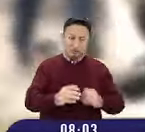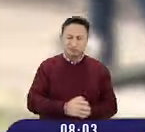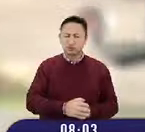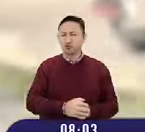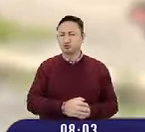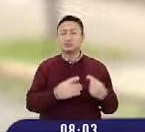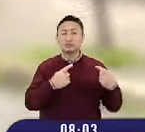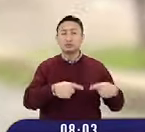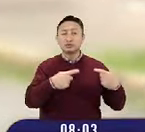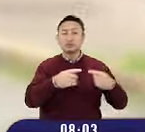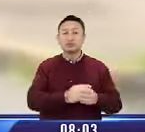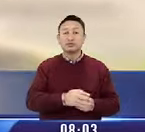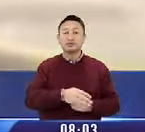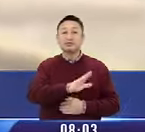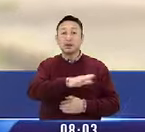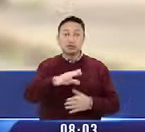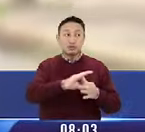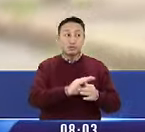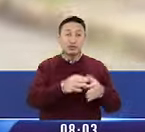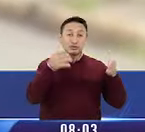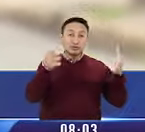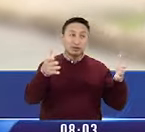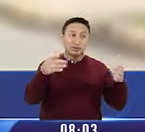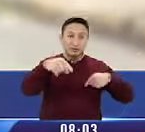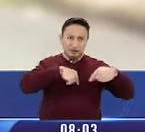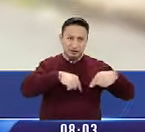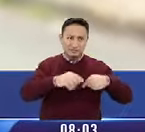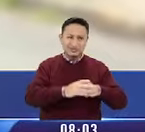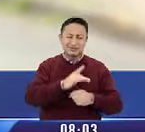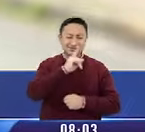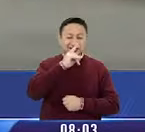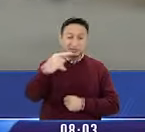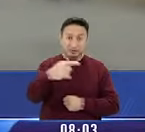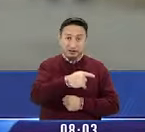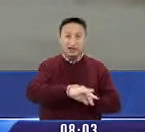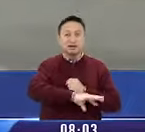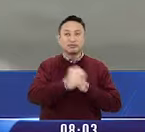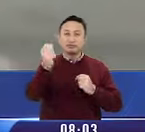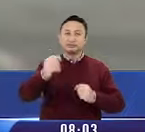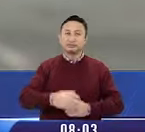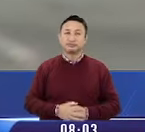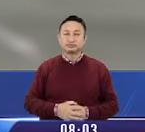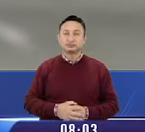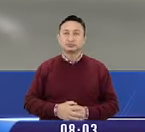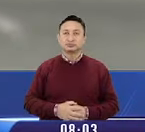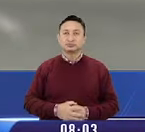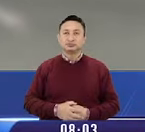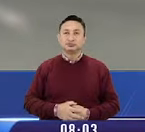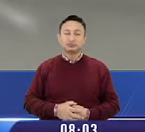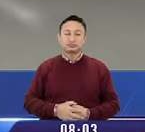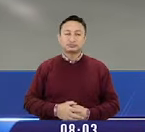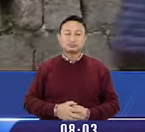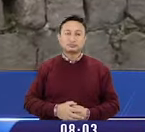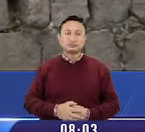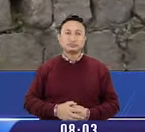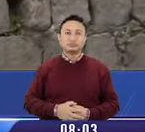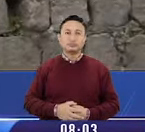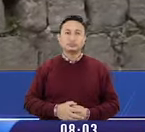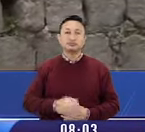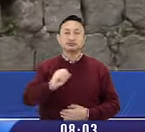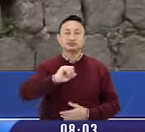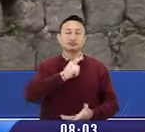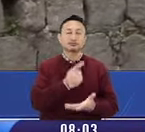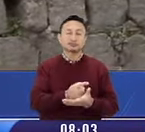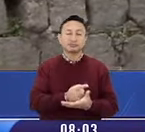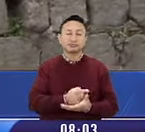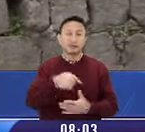diario, que no hay alumno, compañero, docente o transeúnte que pase por el barrio que no tenga un episodio delictivo en su contra. Sí, claro, sí,